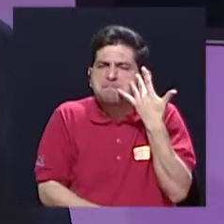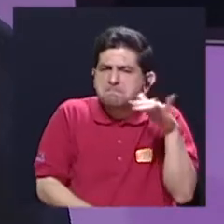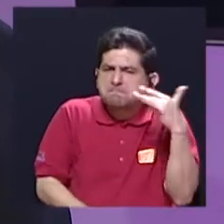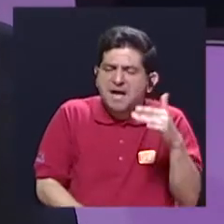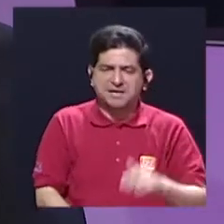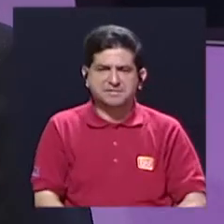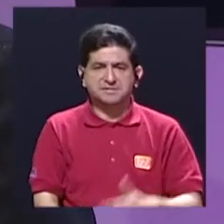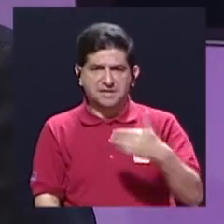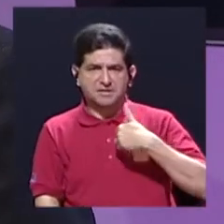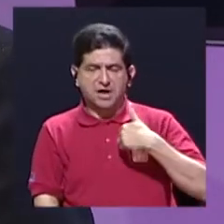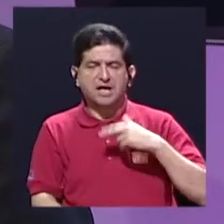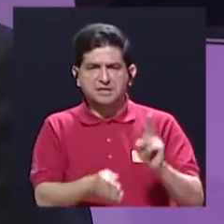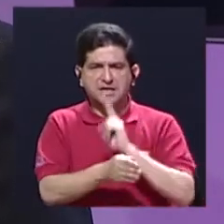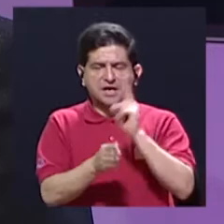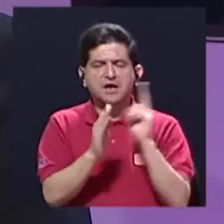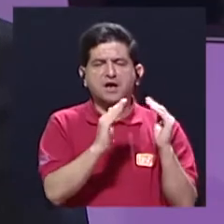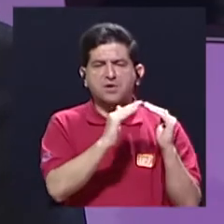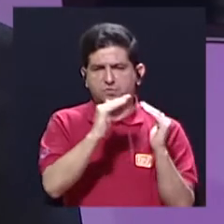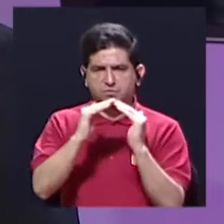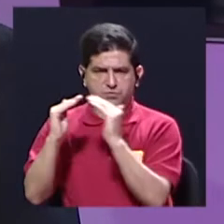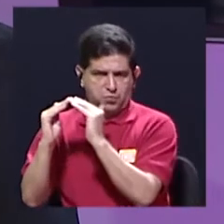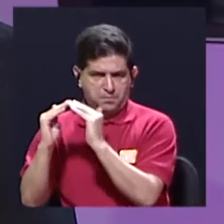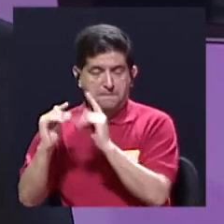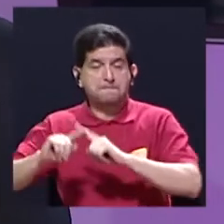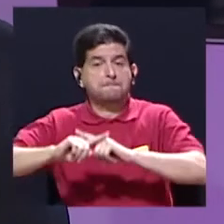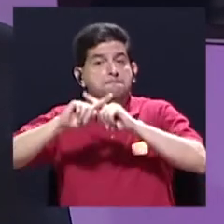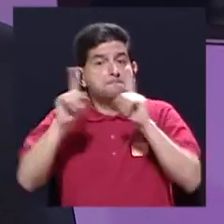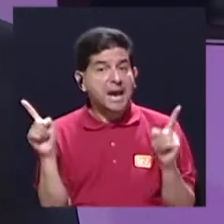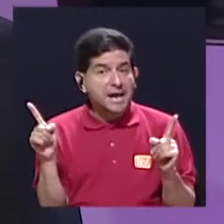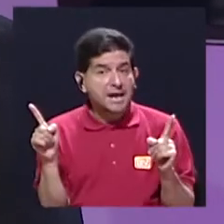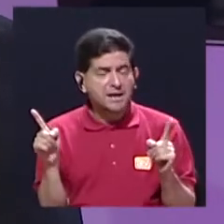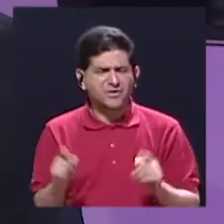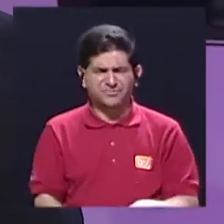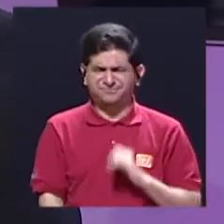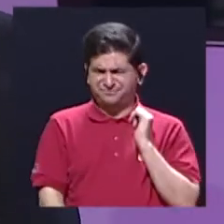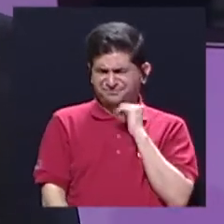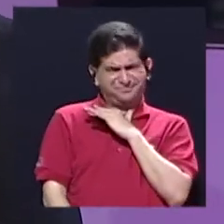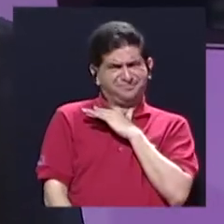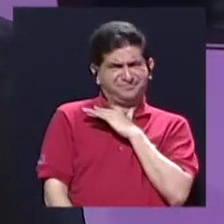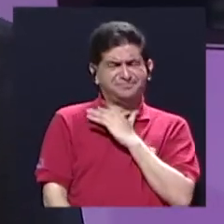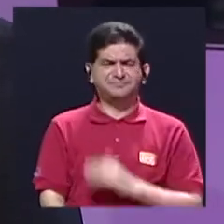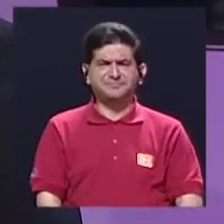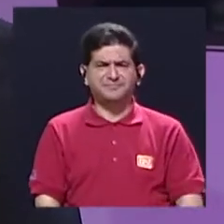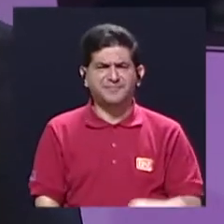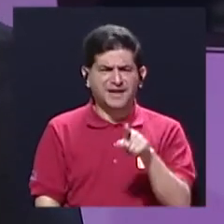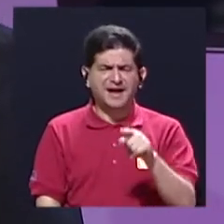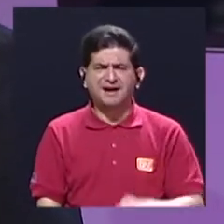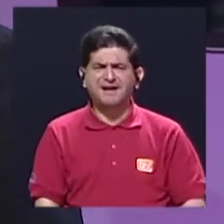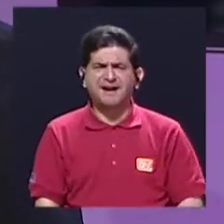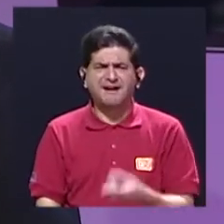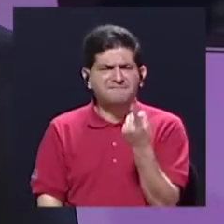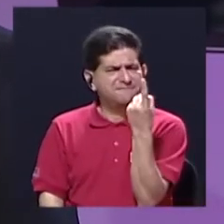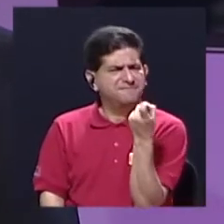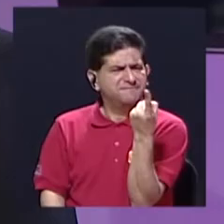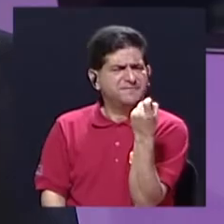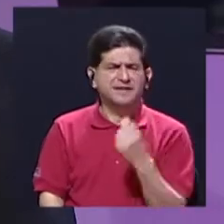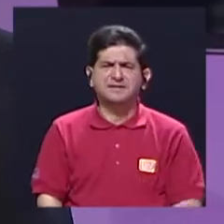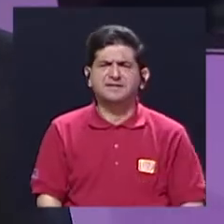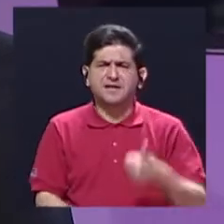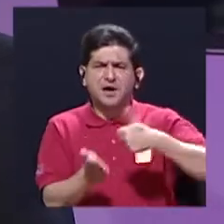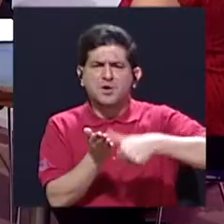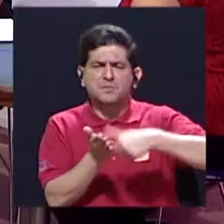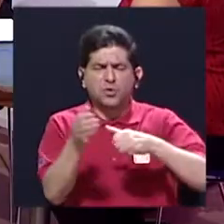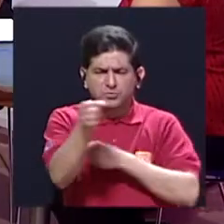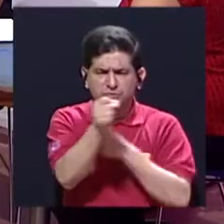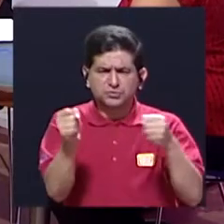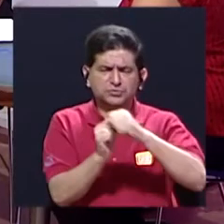al que podría ser el uso residencial. Pero es muy extraño, o sea, aquí lo que se omitió fue ese voto de